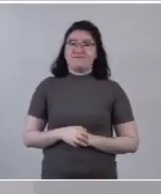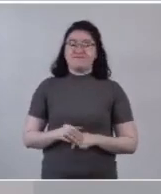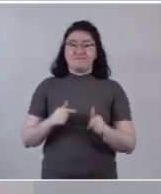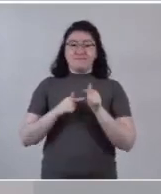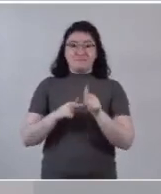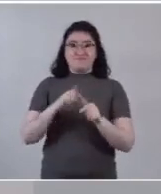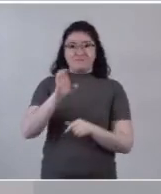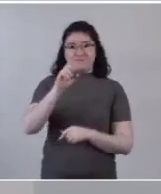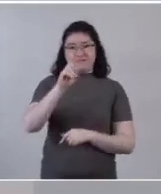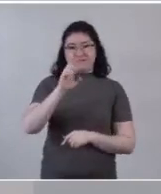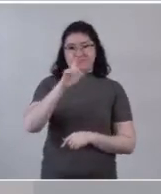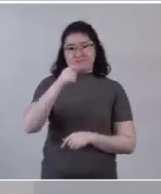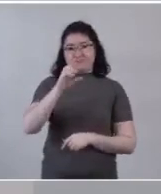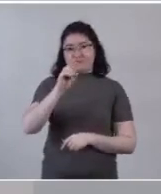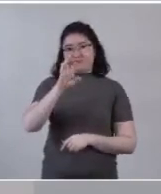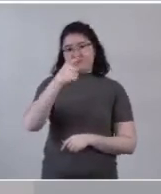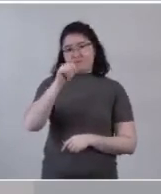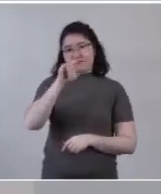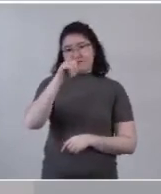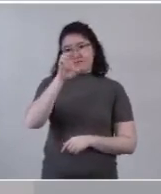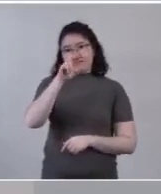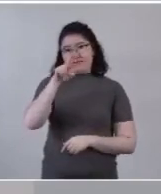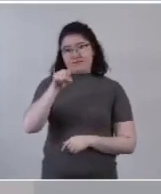Continuamos con Eduardo Jiménez de Imagen.